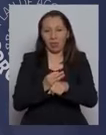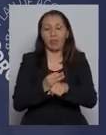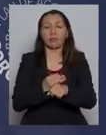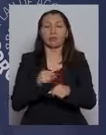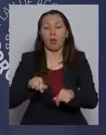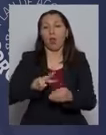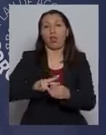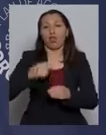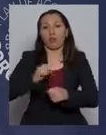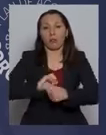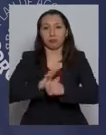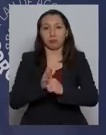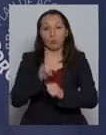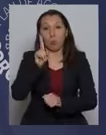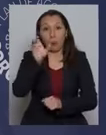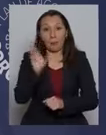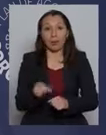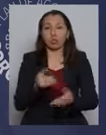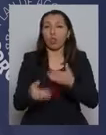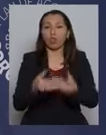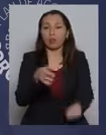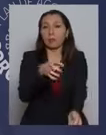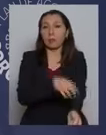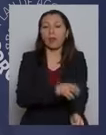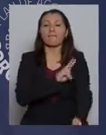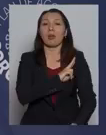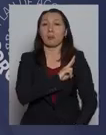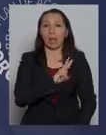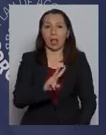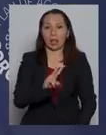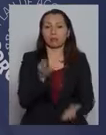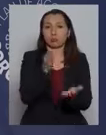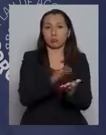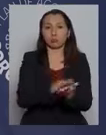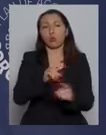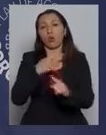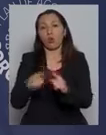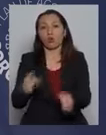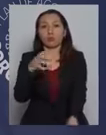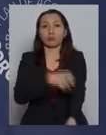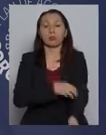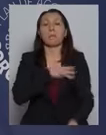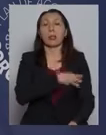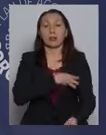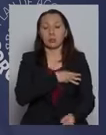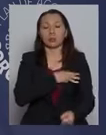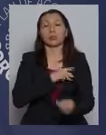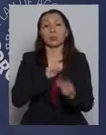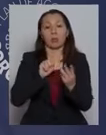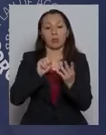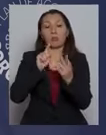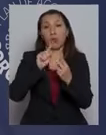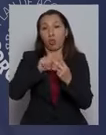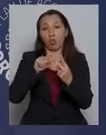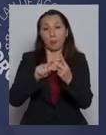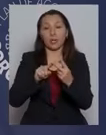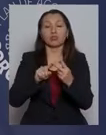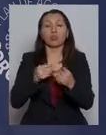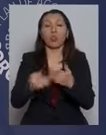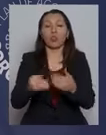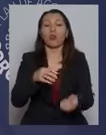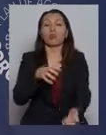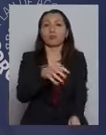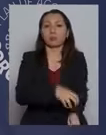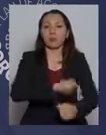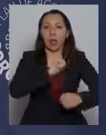Uno de ellos es de la región de Valparaíso, otro de la región metropolitana y dos de la región de